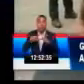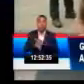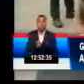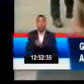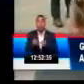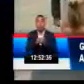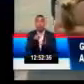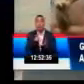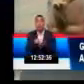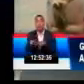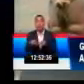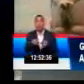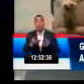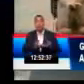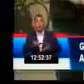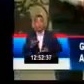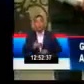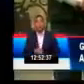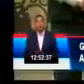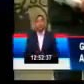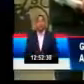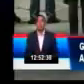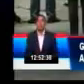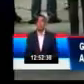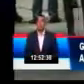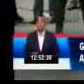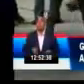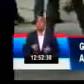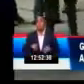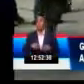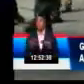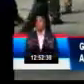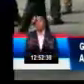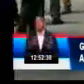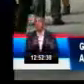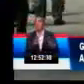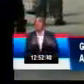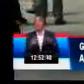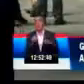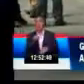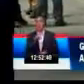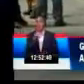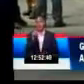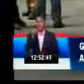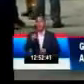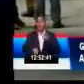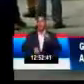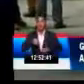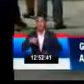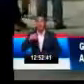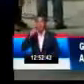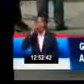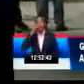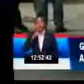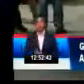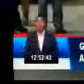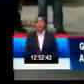las instalaciones de ese local comercial, se llevaron aproximadamente 100 bicicletas de